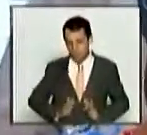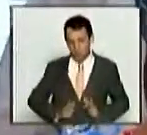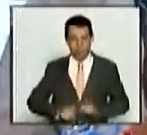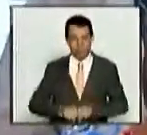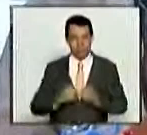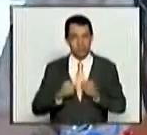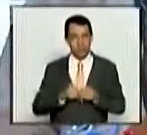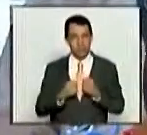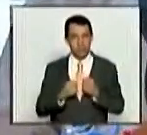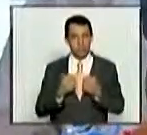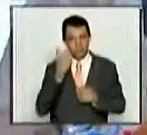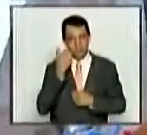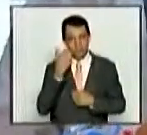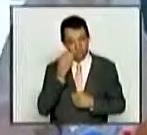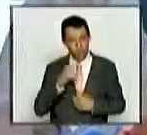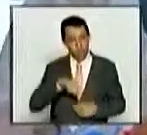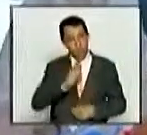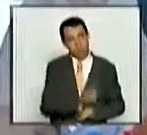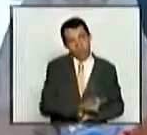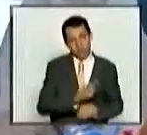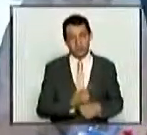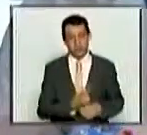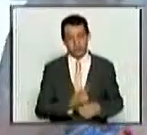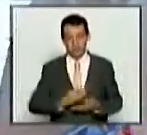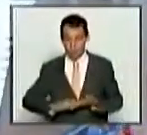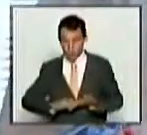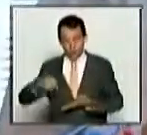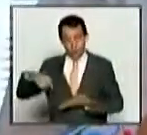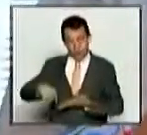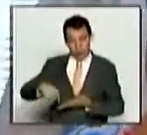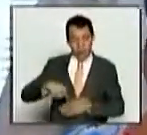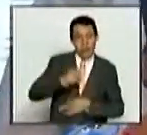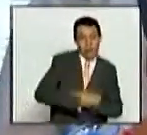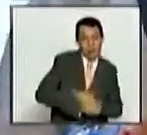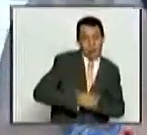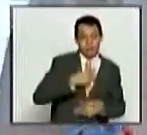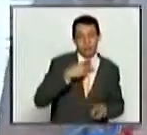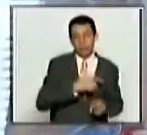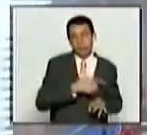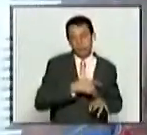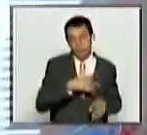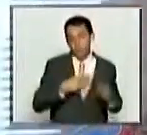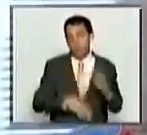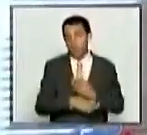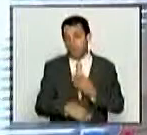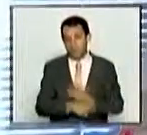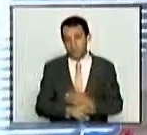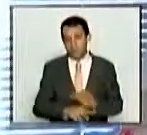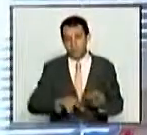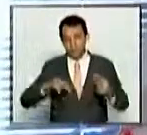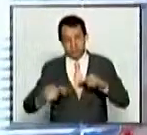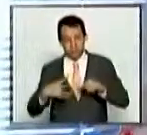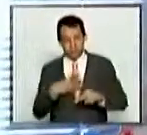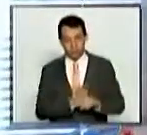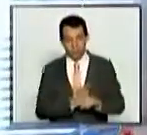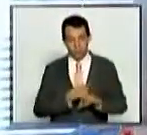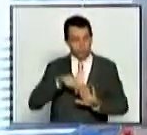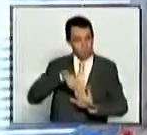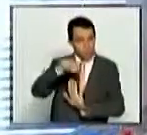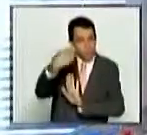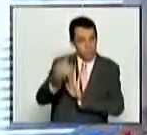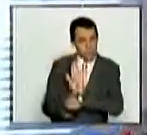matriz que tiene en su cuerpo. Entonces ahí es la importancia de lo que nosotros hacemos en el parque médico, de